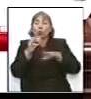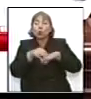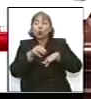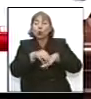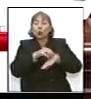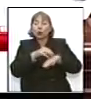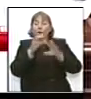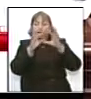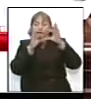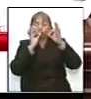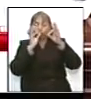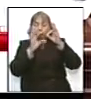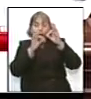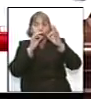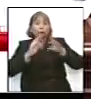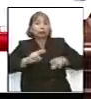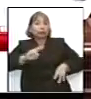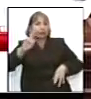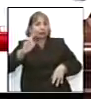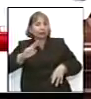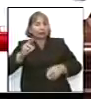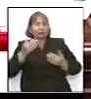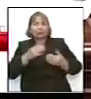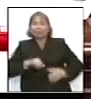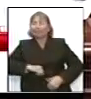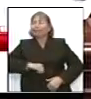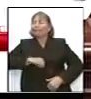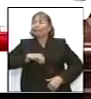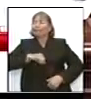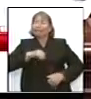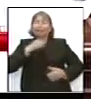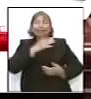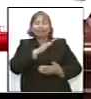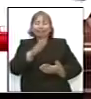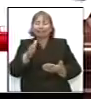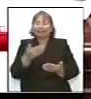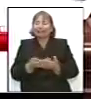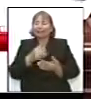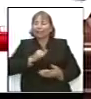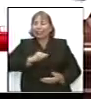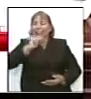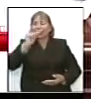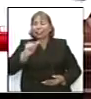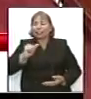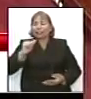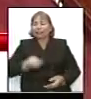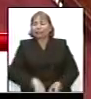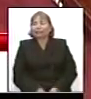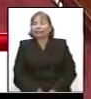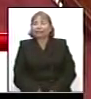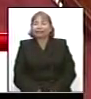une e identifica como región, motivo de orgullo para todos los que somos ancashinos.